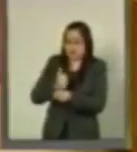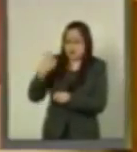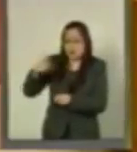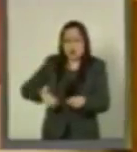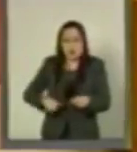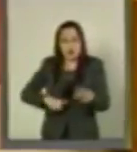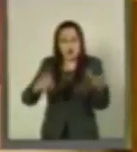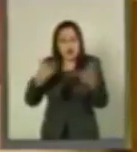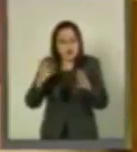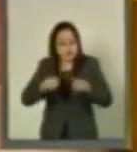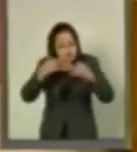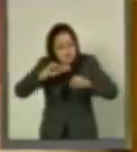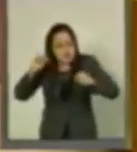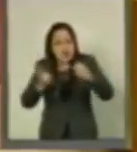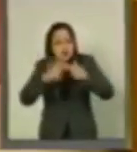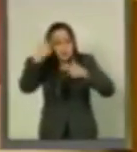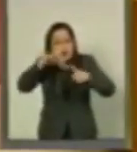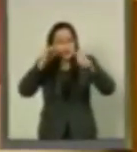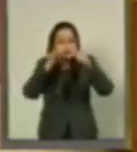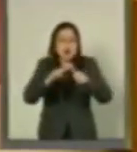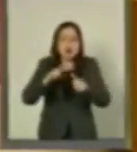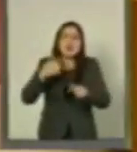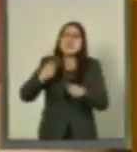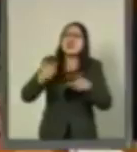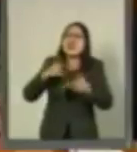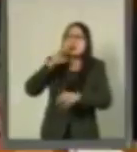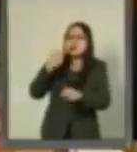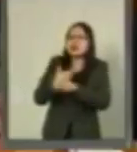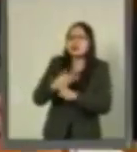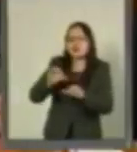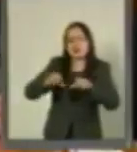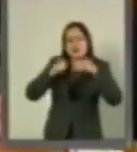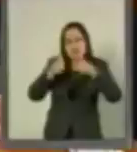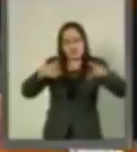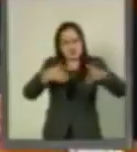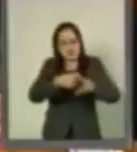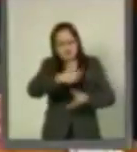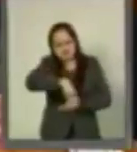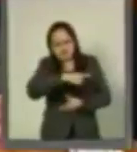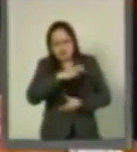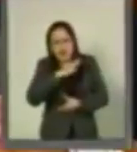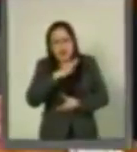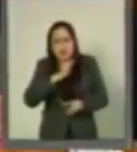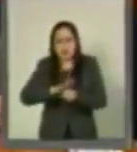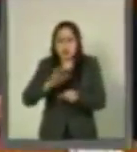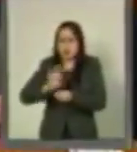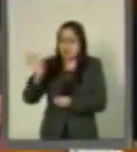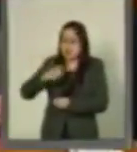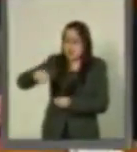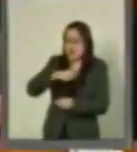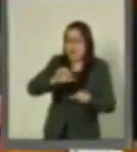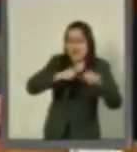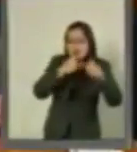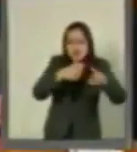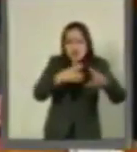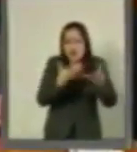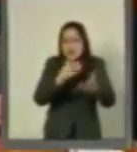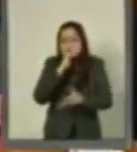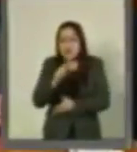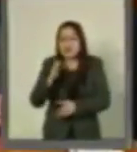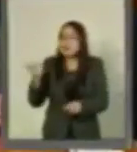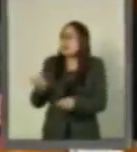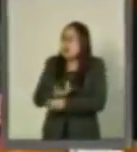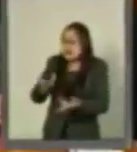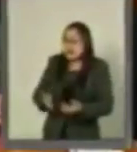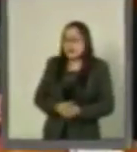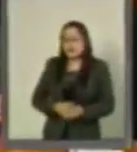gobierno. Si no es, repito, por la sociedad civil, estaría en una situación desesperante. La otra pregunta